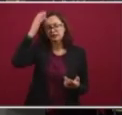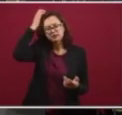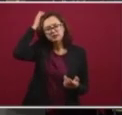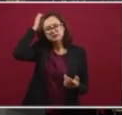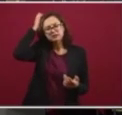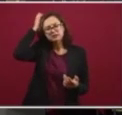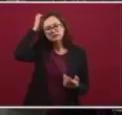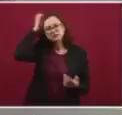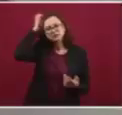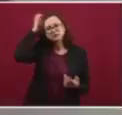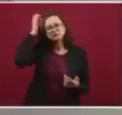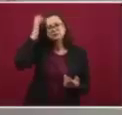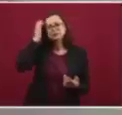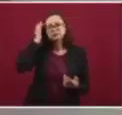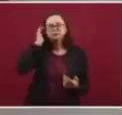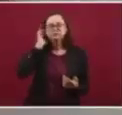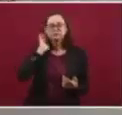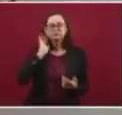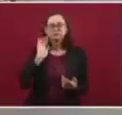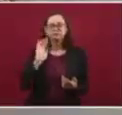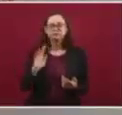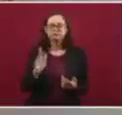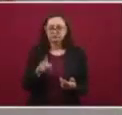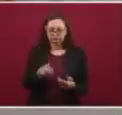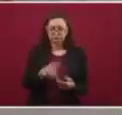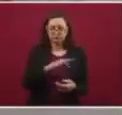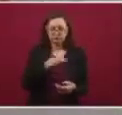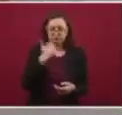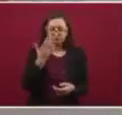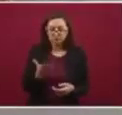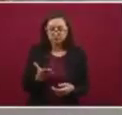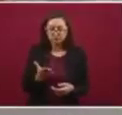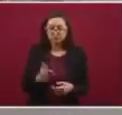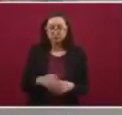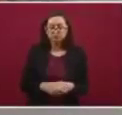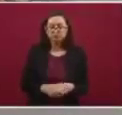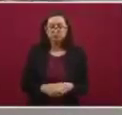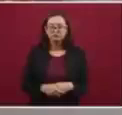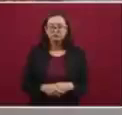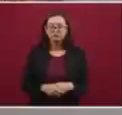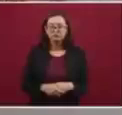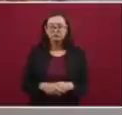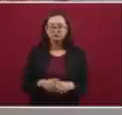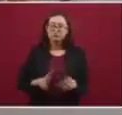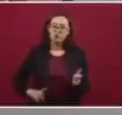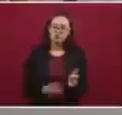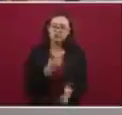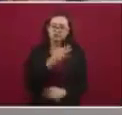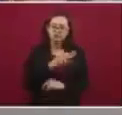vamos con de una vez. No